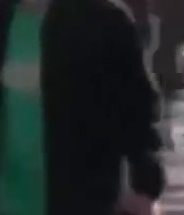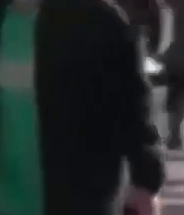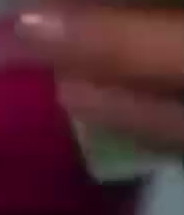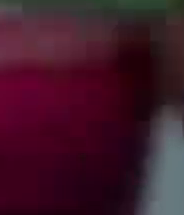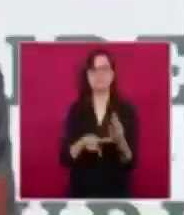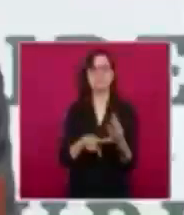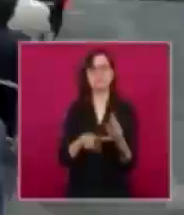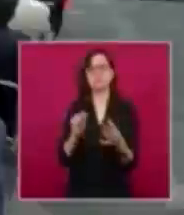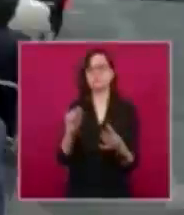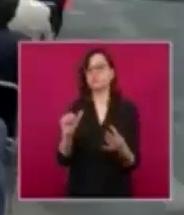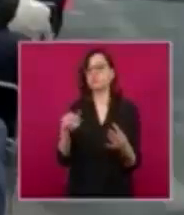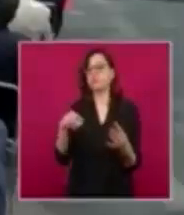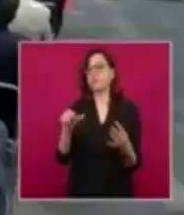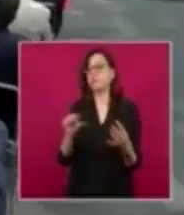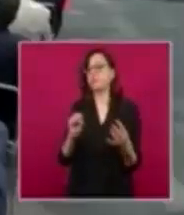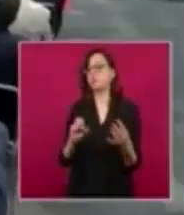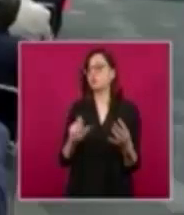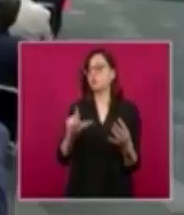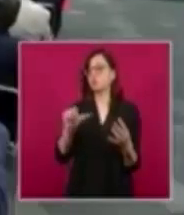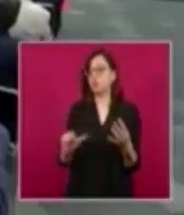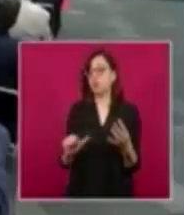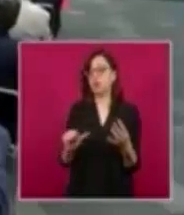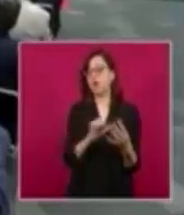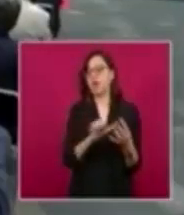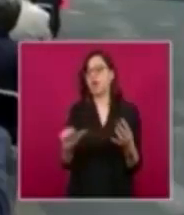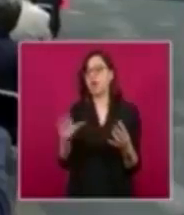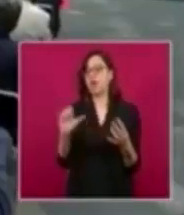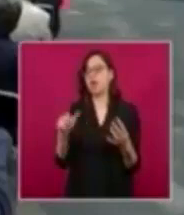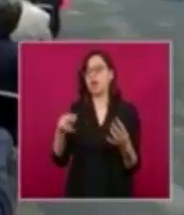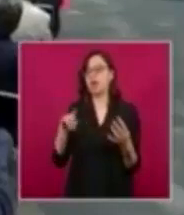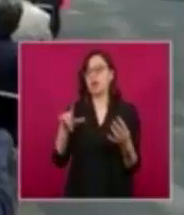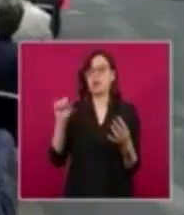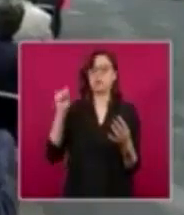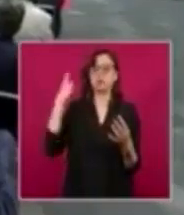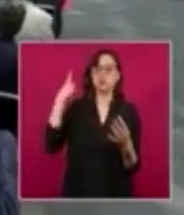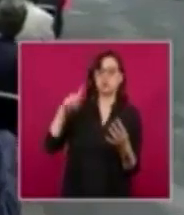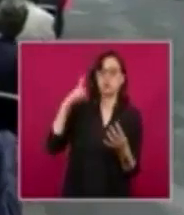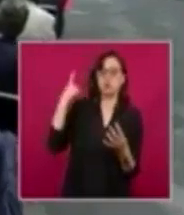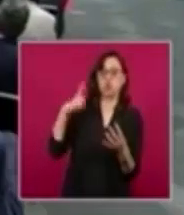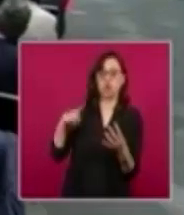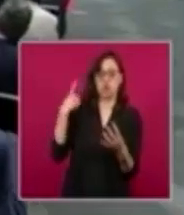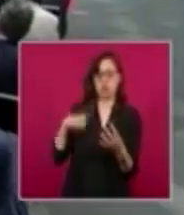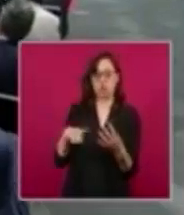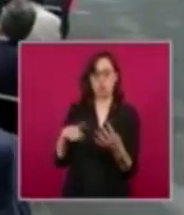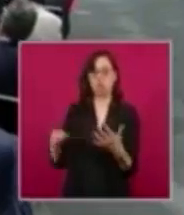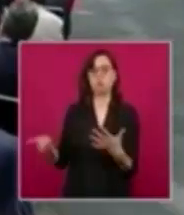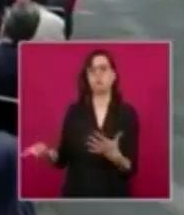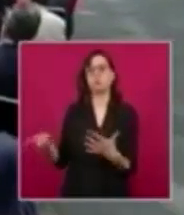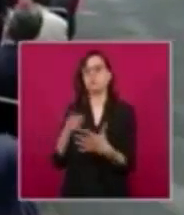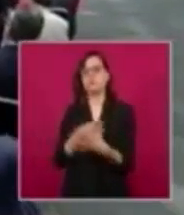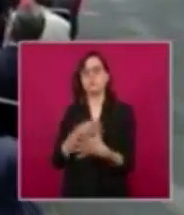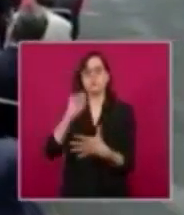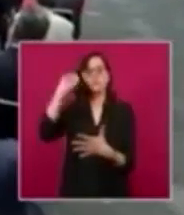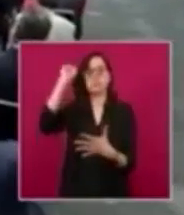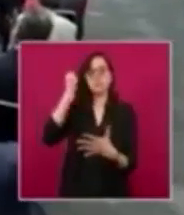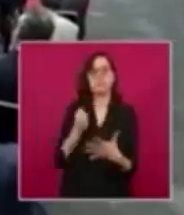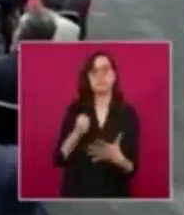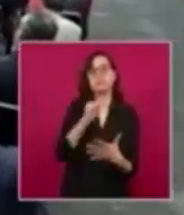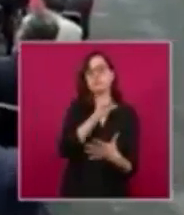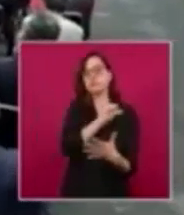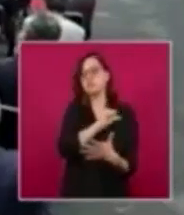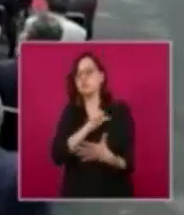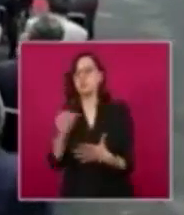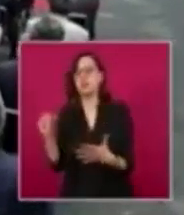es respecto a la reforma eléctrica. La reforma eléctrica, pues como todo nuestro auditorio sabe, se ha